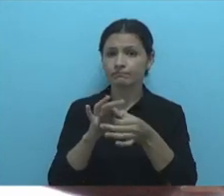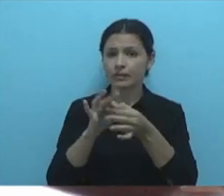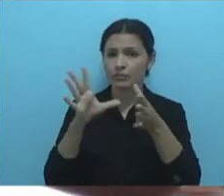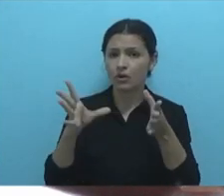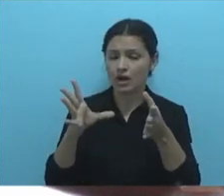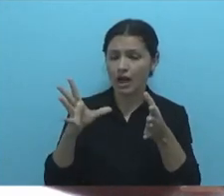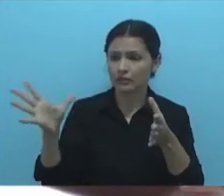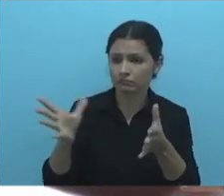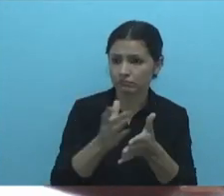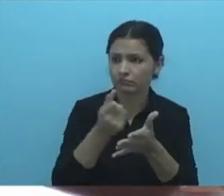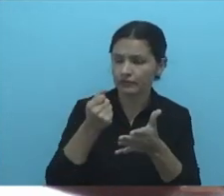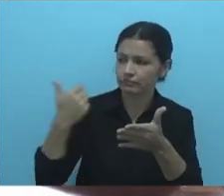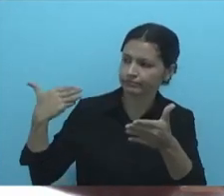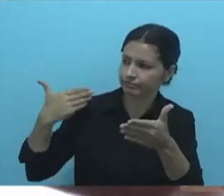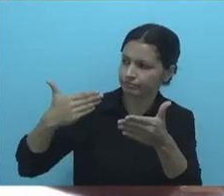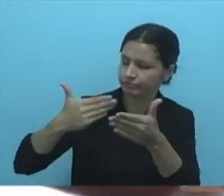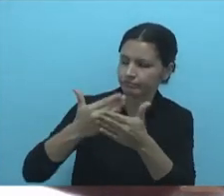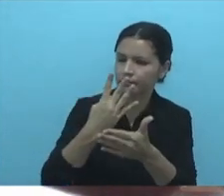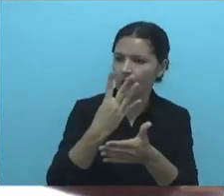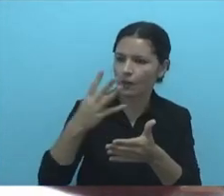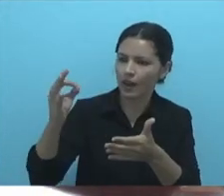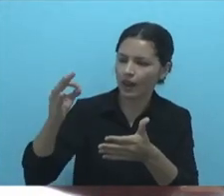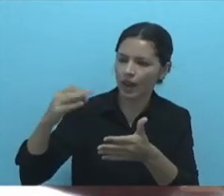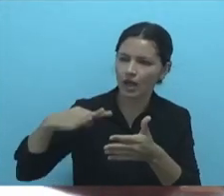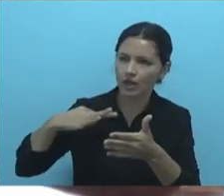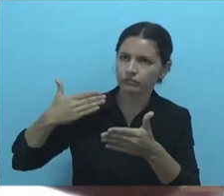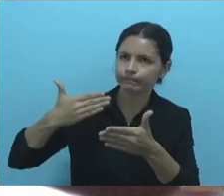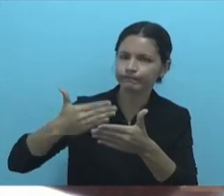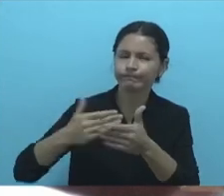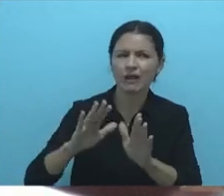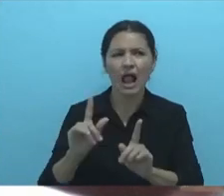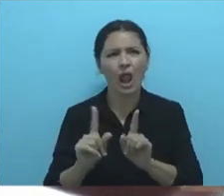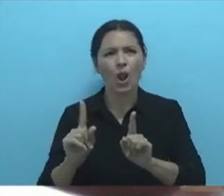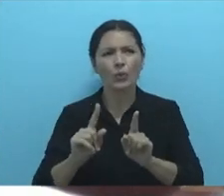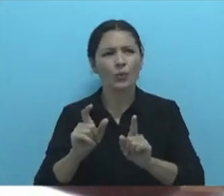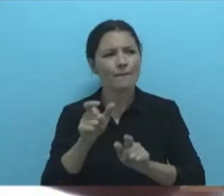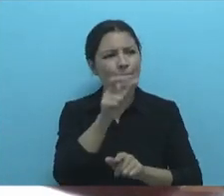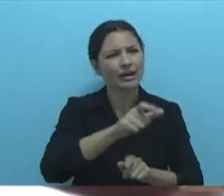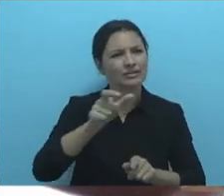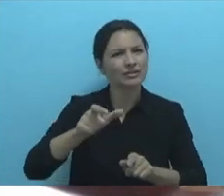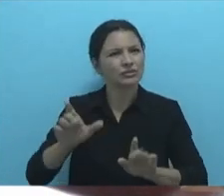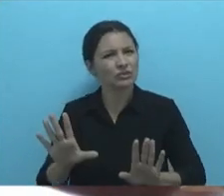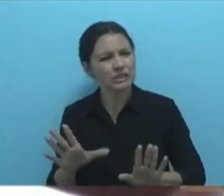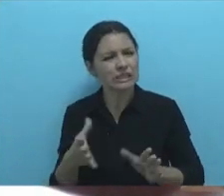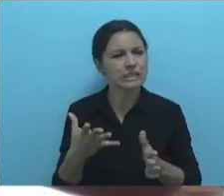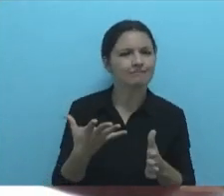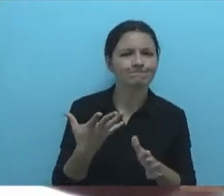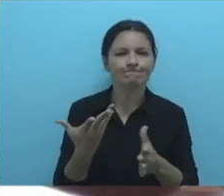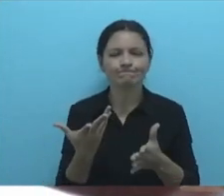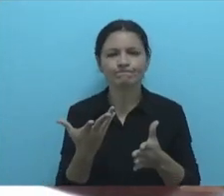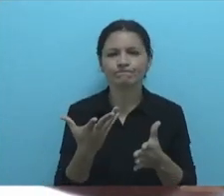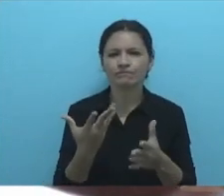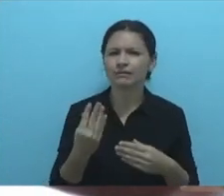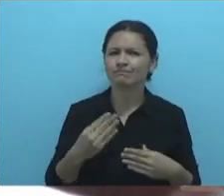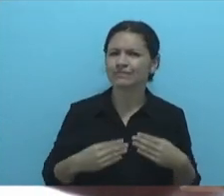restauración de la Democracia yo siento que hay una profunda insatisfacción hay gente que no que no tiene la sensación